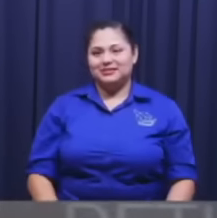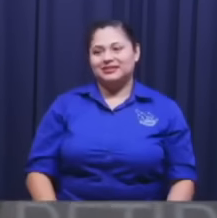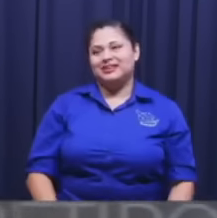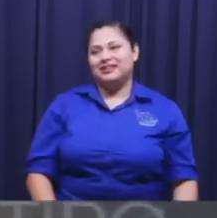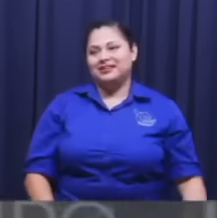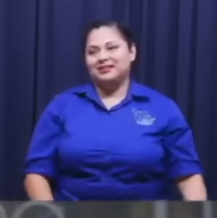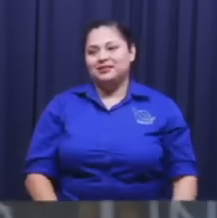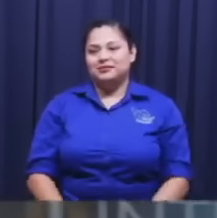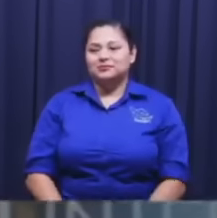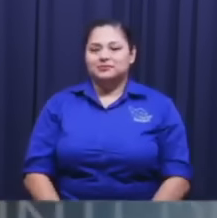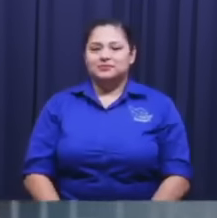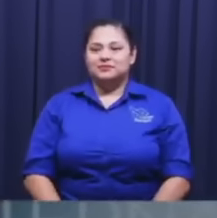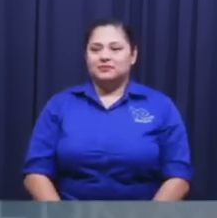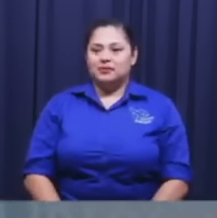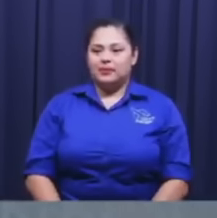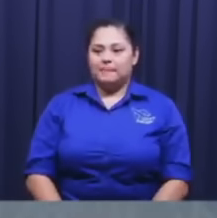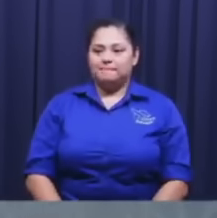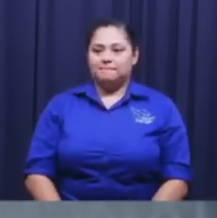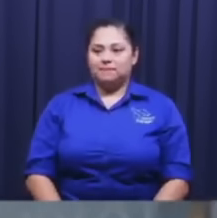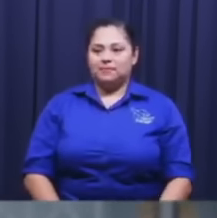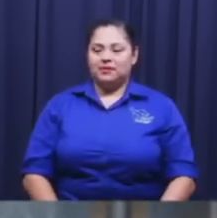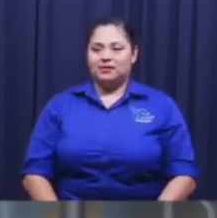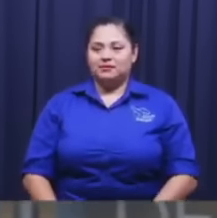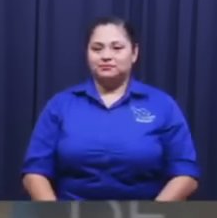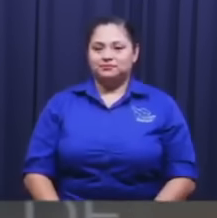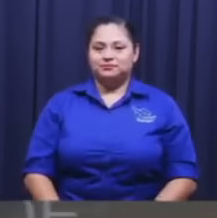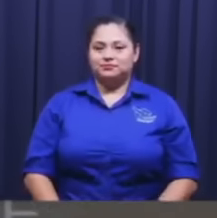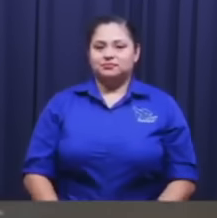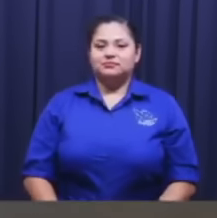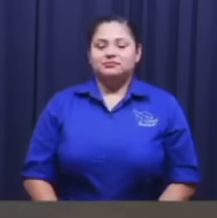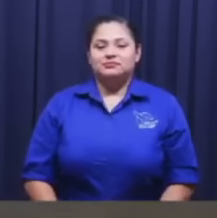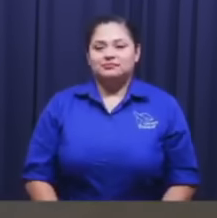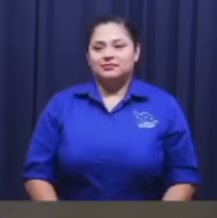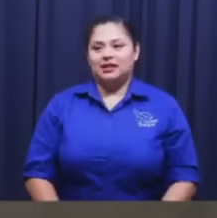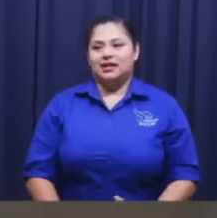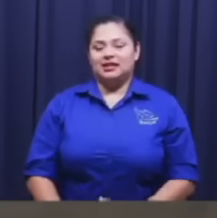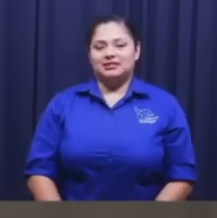cumplir. La cosa es la siguiente.